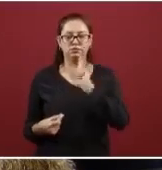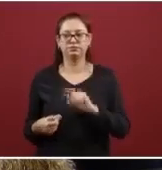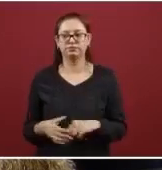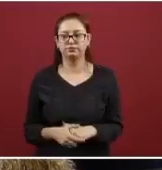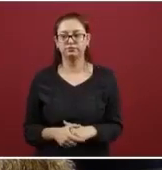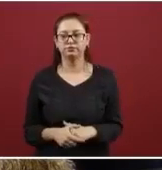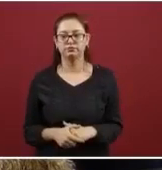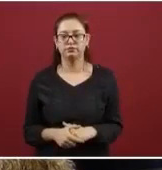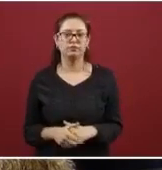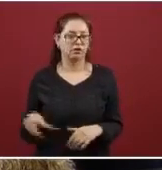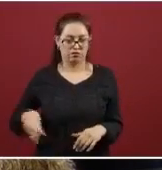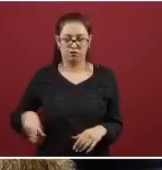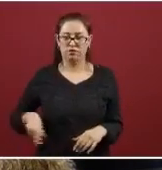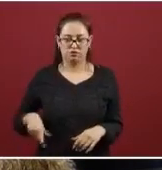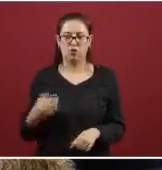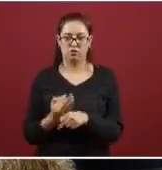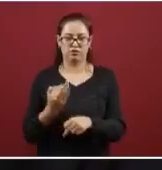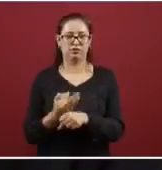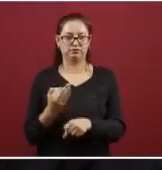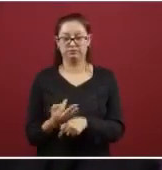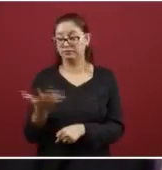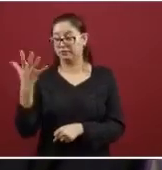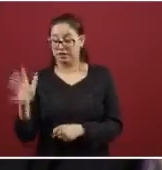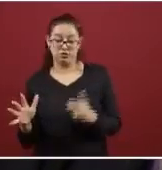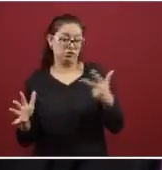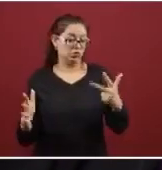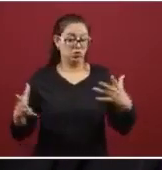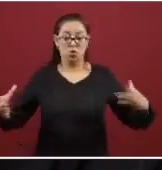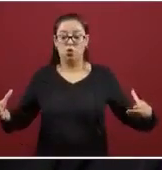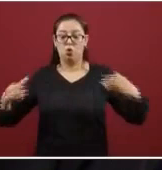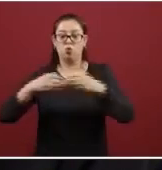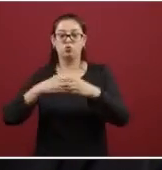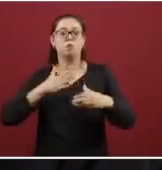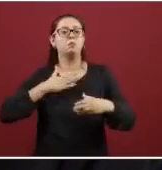Así es el gobierno, el gabinete.